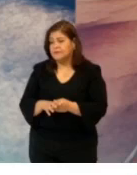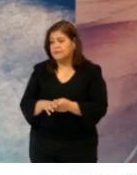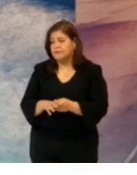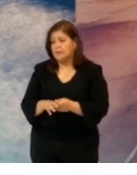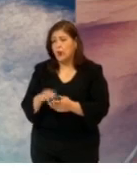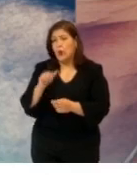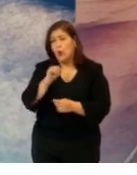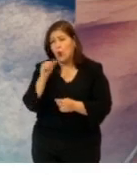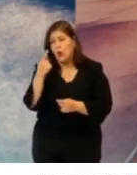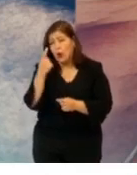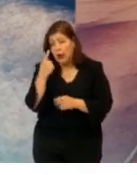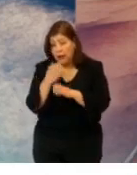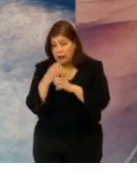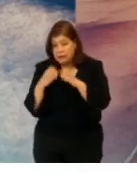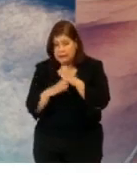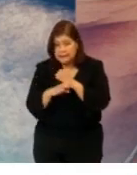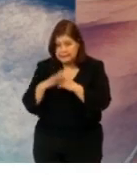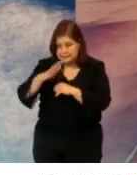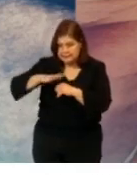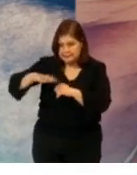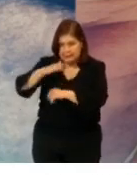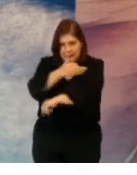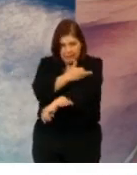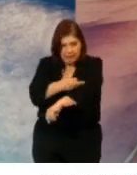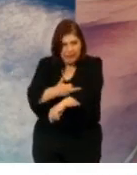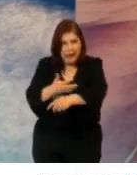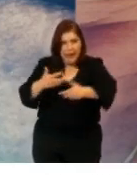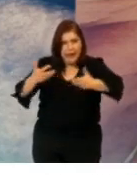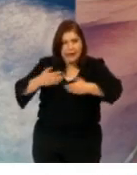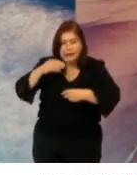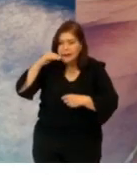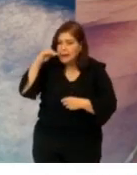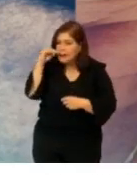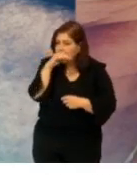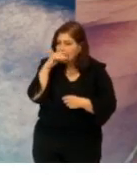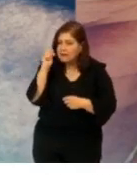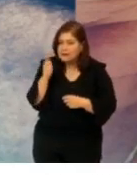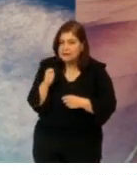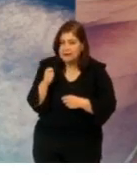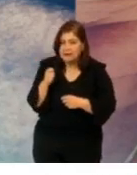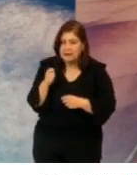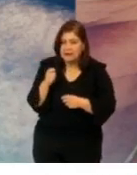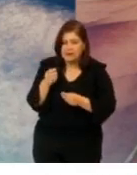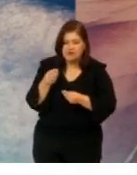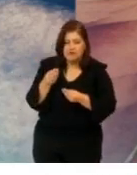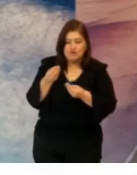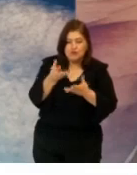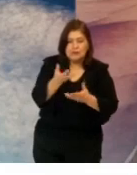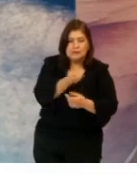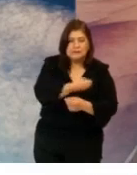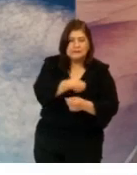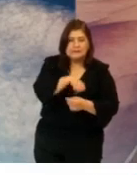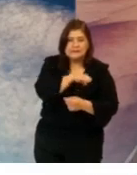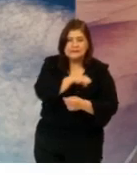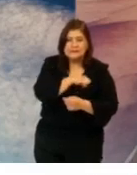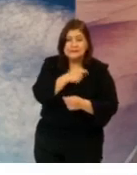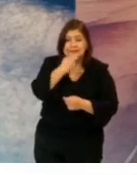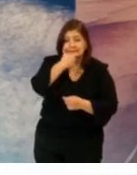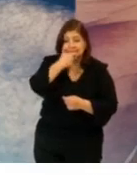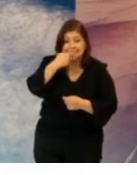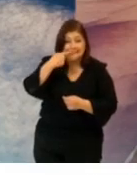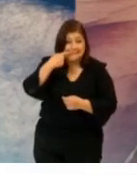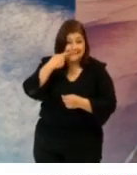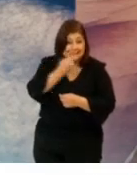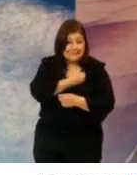Una de las cosas que hacen las familias gratis es regalarle a la salud pública los dientes sanos de